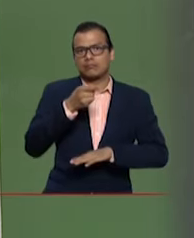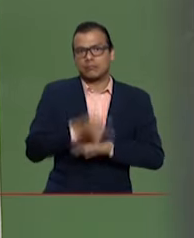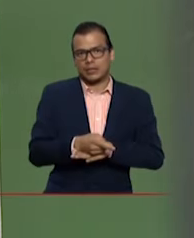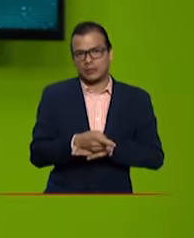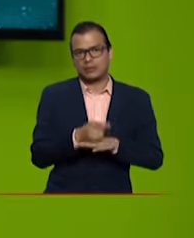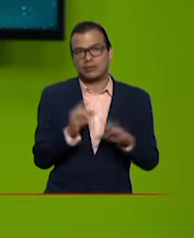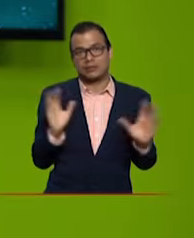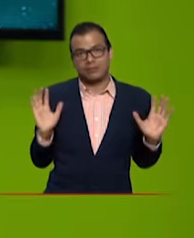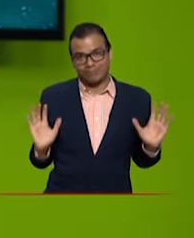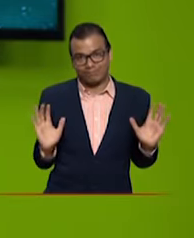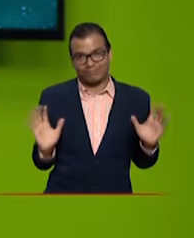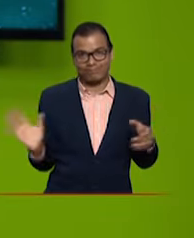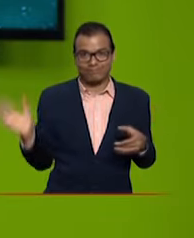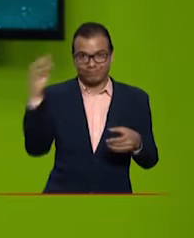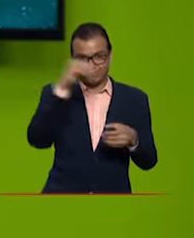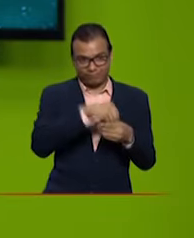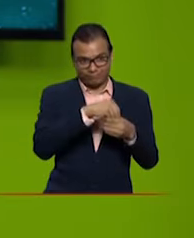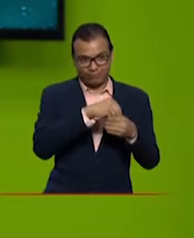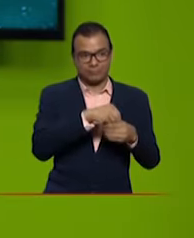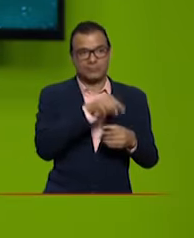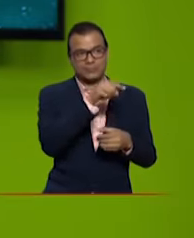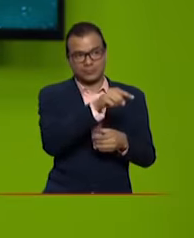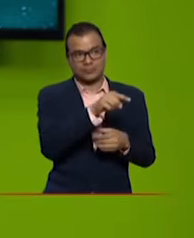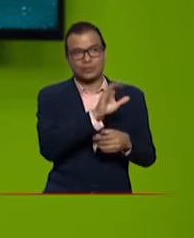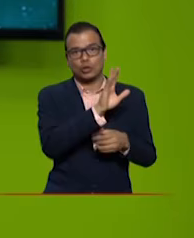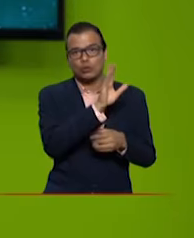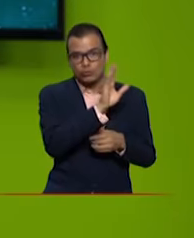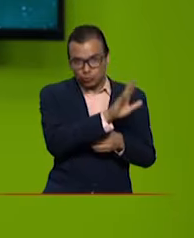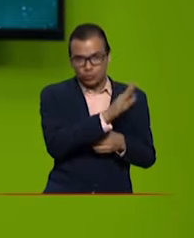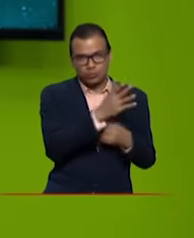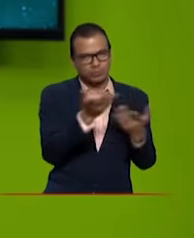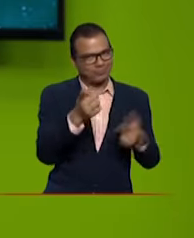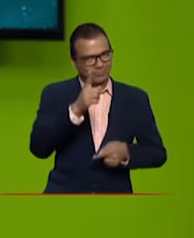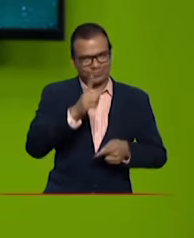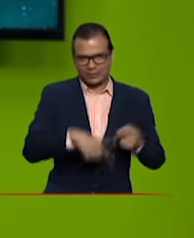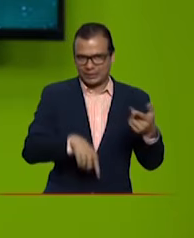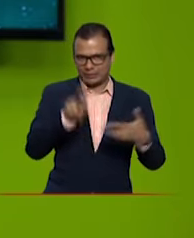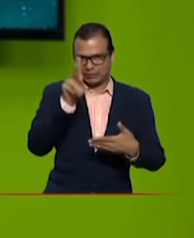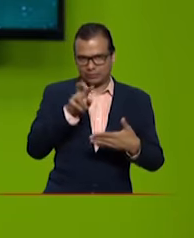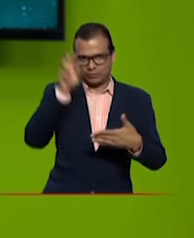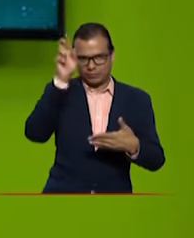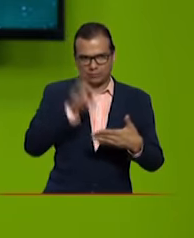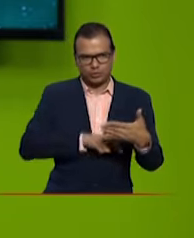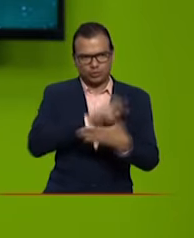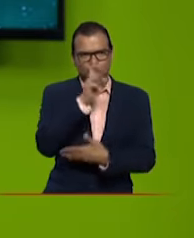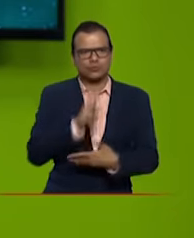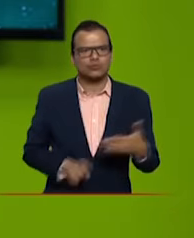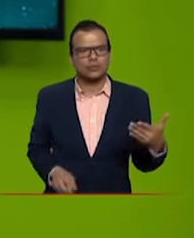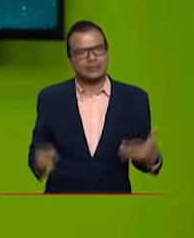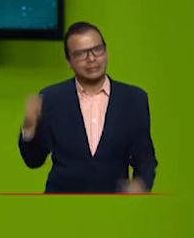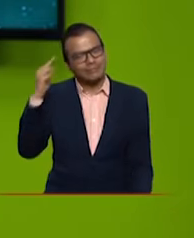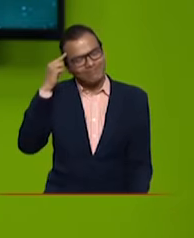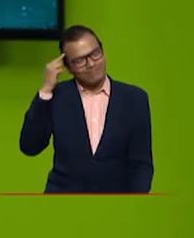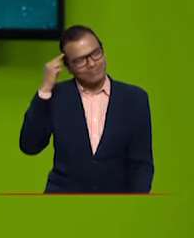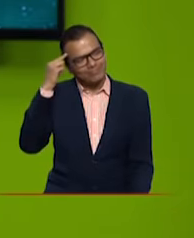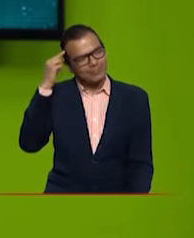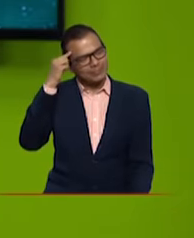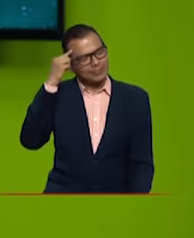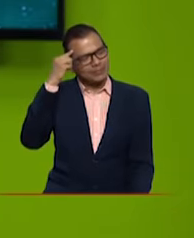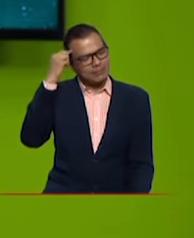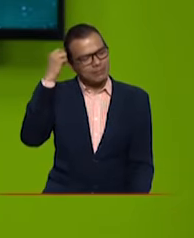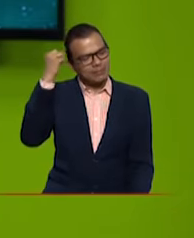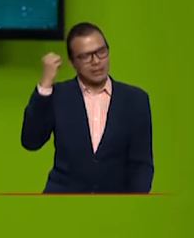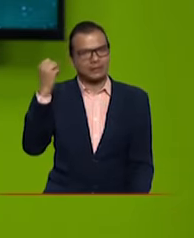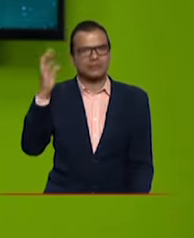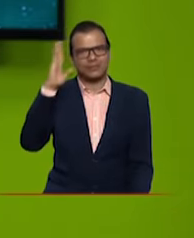esa casa. Usted no puede hacer nada que atente contra esos páramos. Y quiero ser muy franco y muy directo. Pensemos en el futuro de los vallecaucanos, no